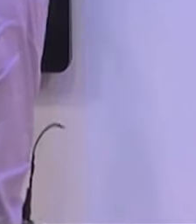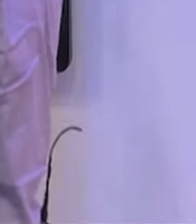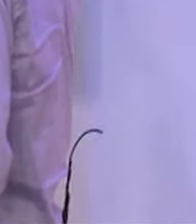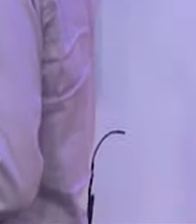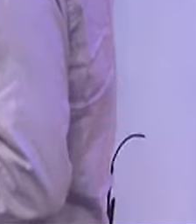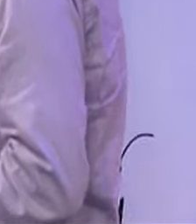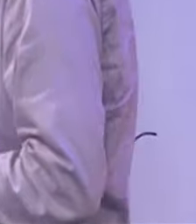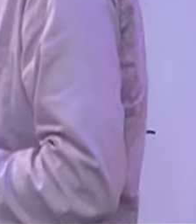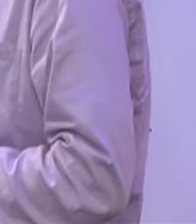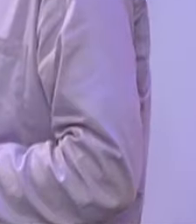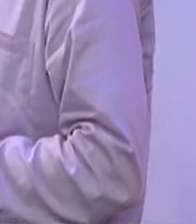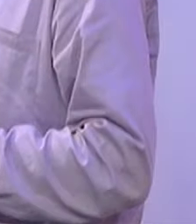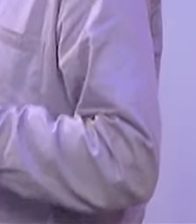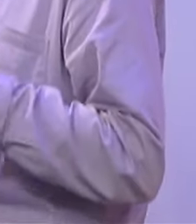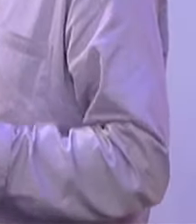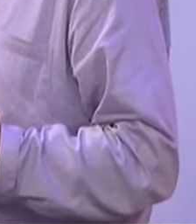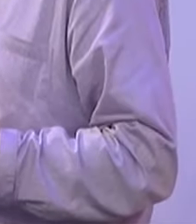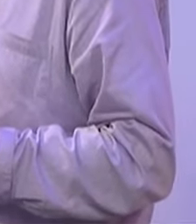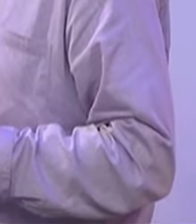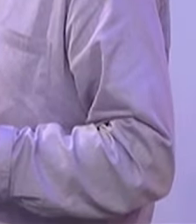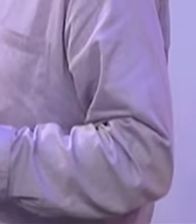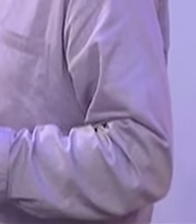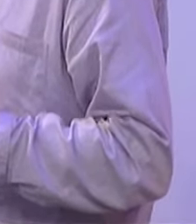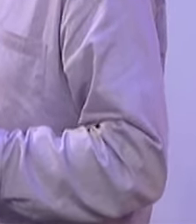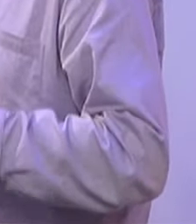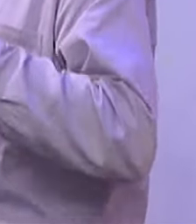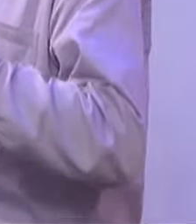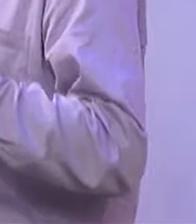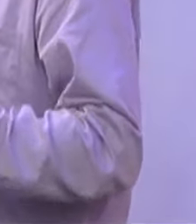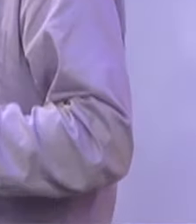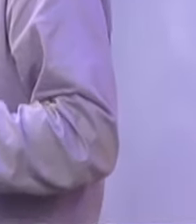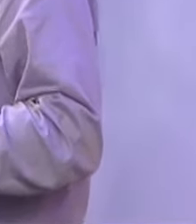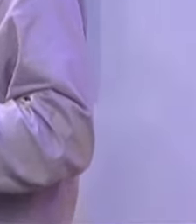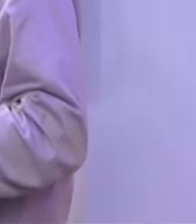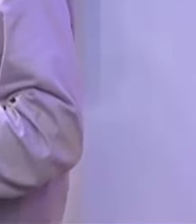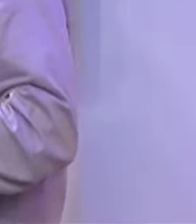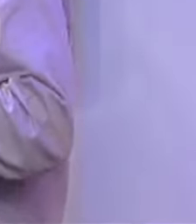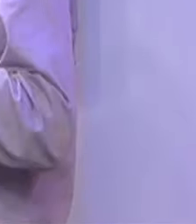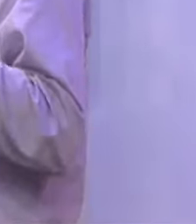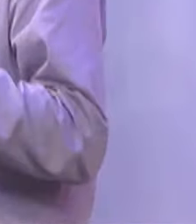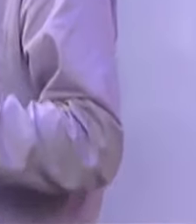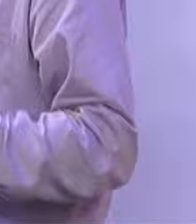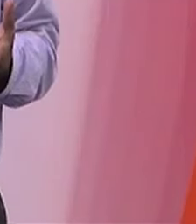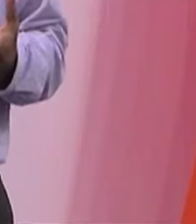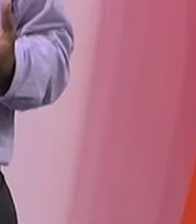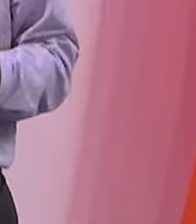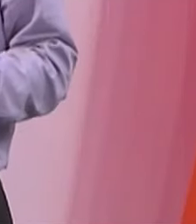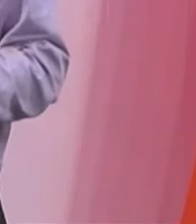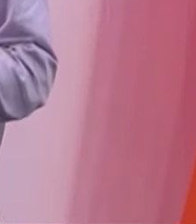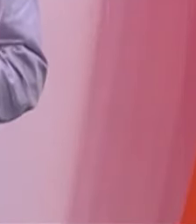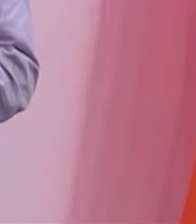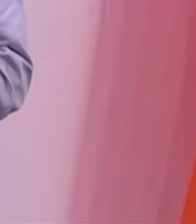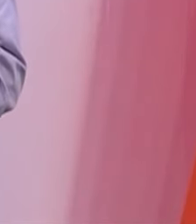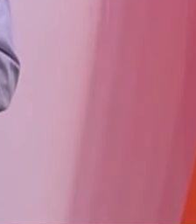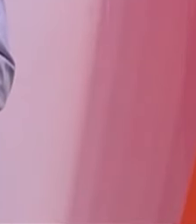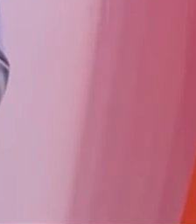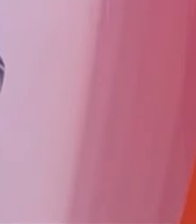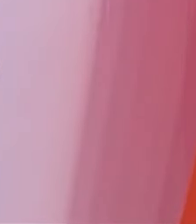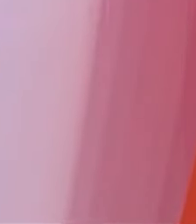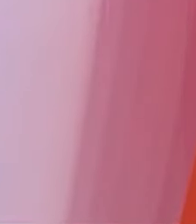y preguntas sobre lo que hacen en la casa. Lo que quiero es que redacten cosas. Por lo menos cuarto y quinto año siempre le